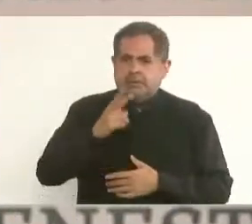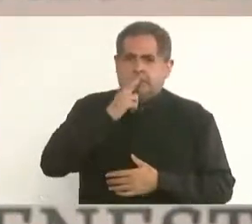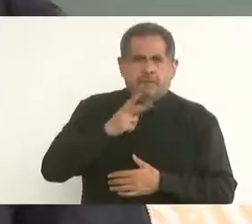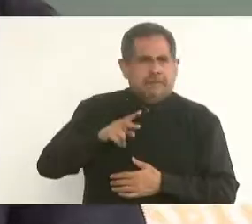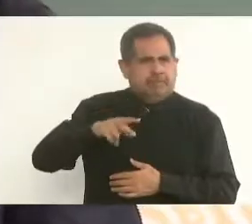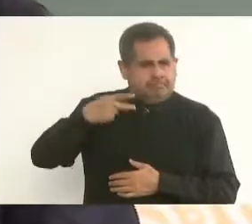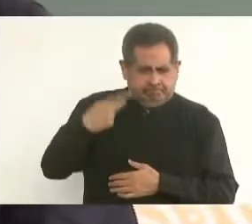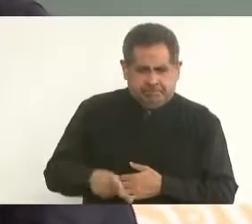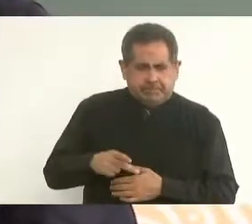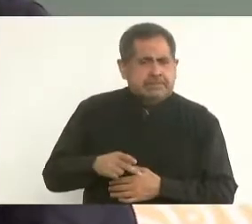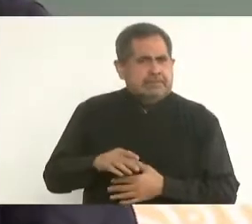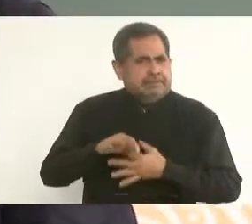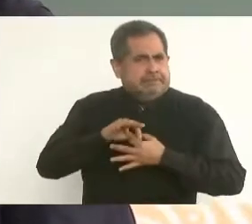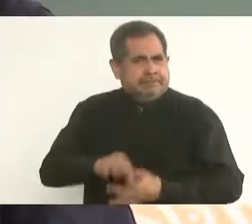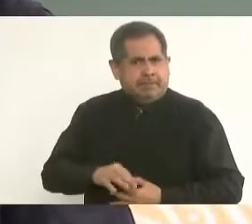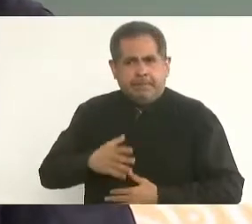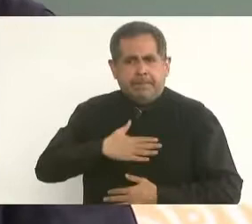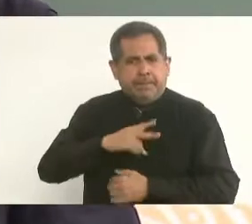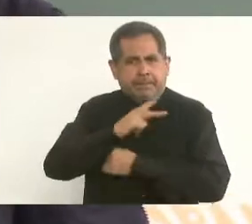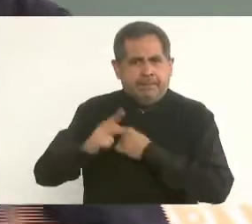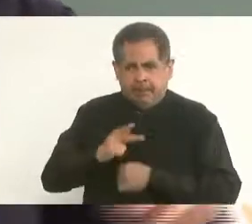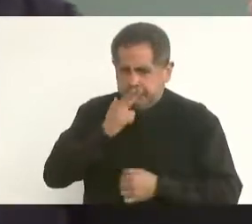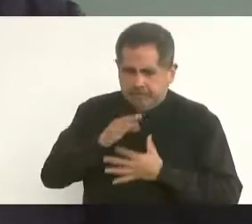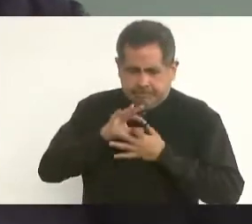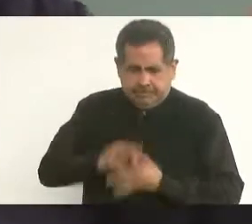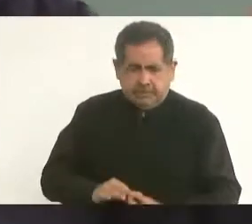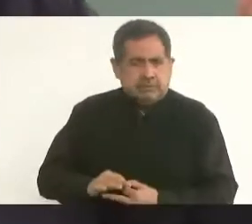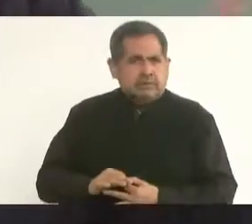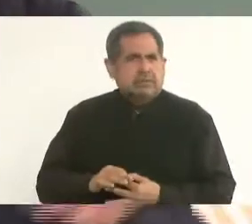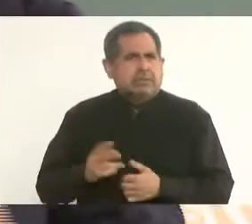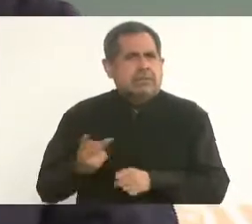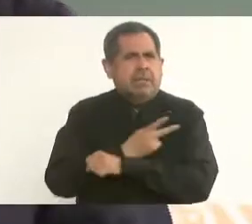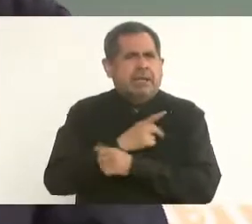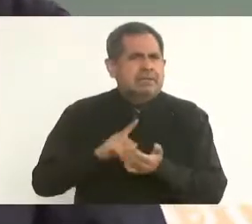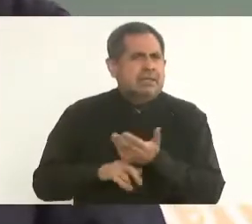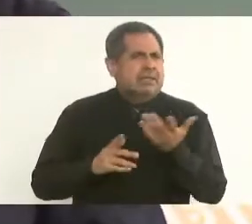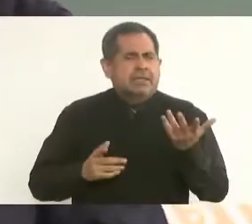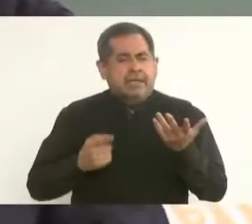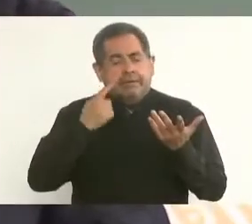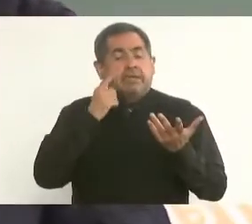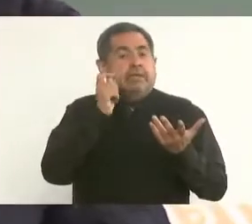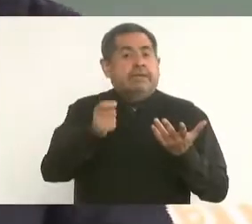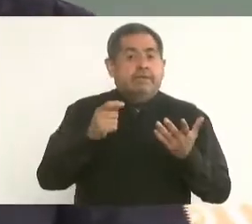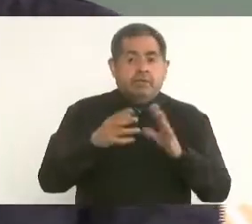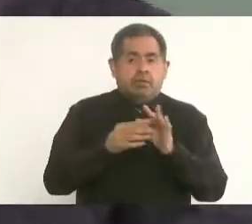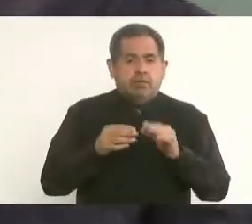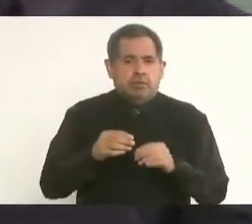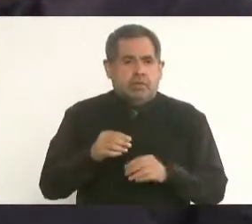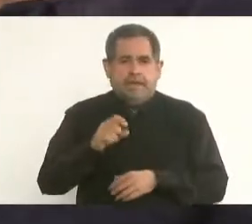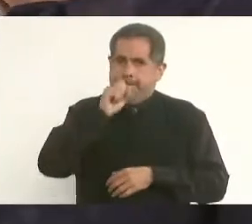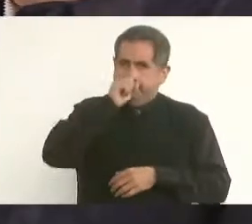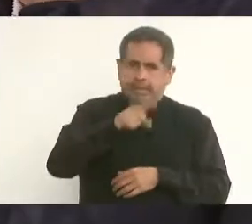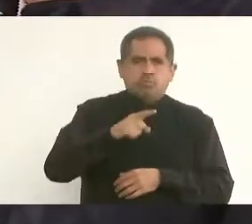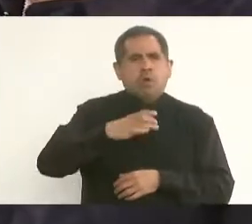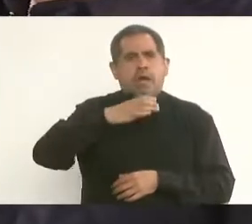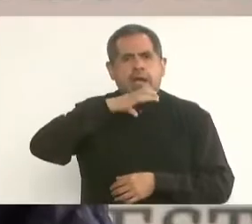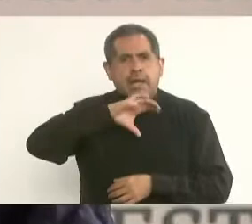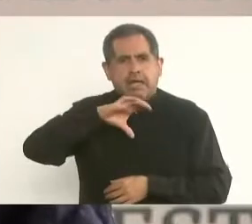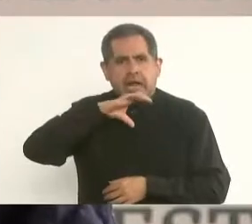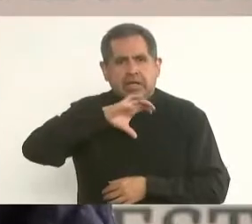nacionalista y en eso tuvo mucho que ver don Venustiano Carranza,